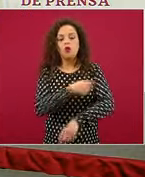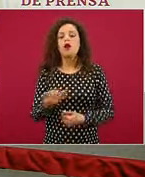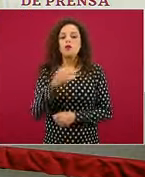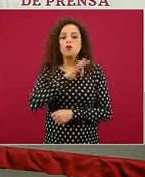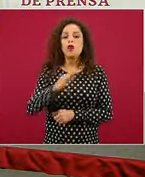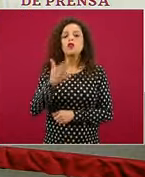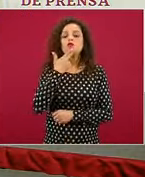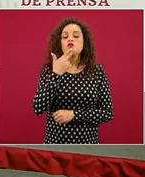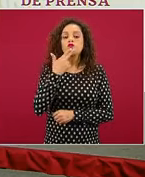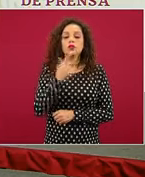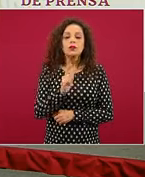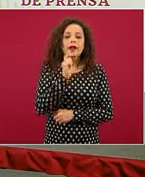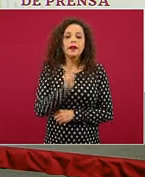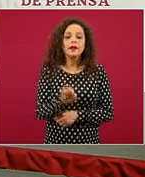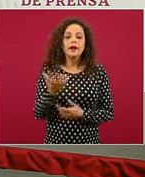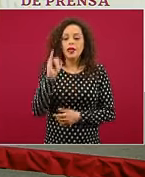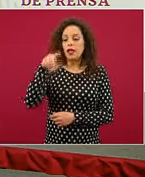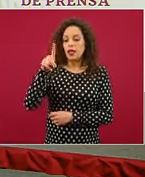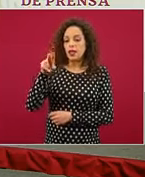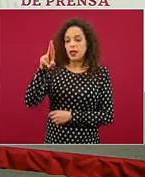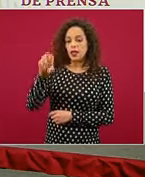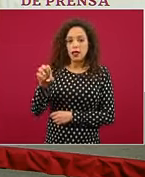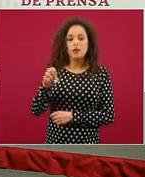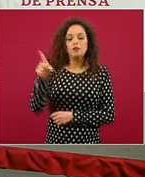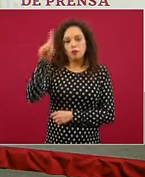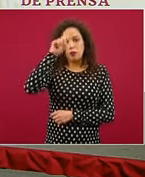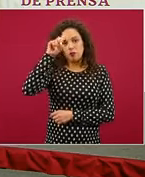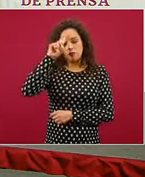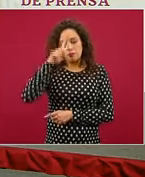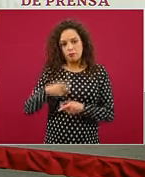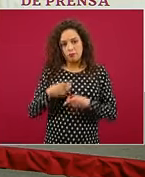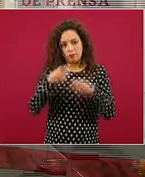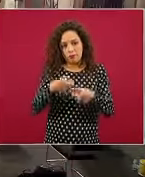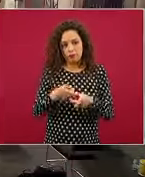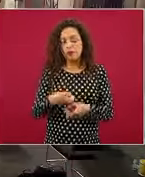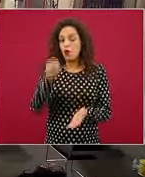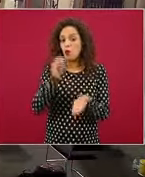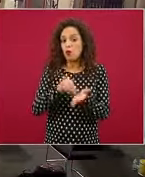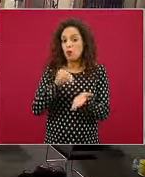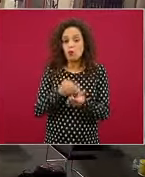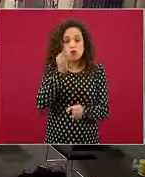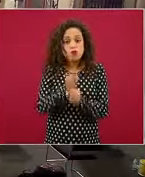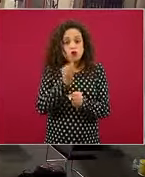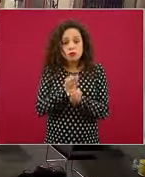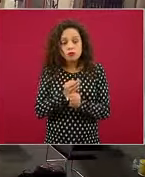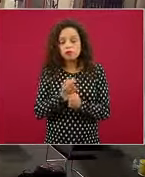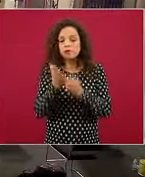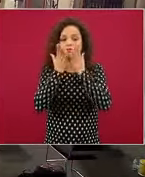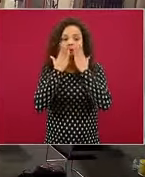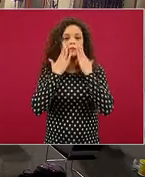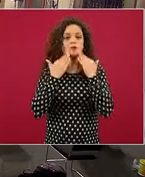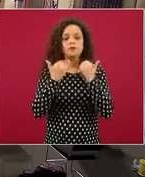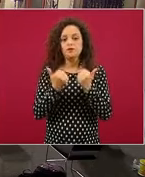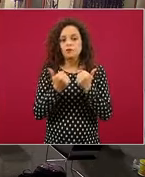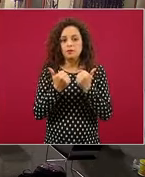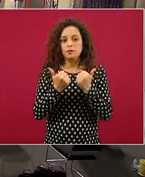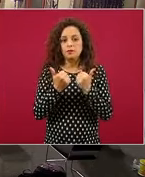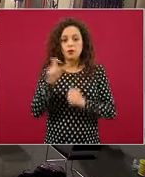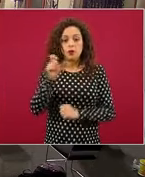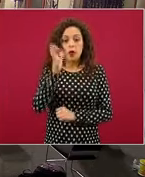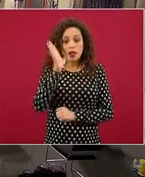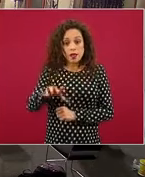la medida también que el INDRE los está recomendando. Pero entonces en este momento todavía no hay disponible. Por lo tanto, una vez que estas pruebas